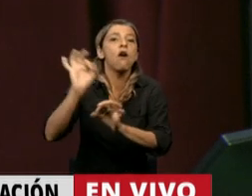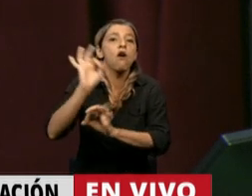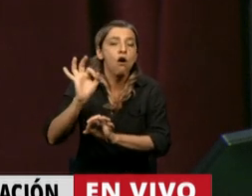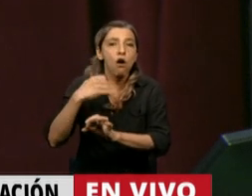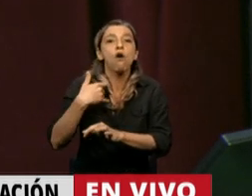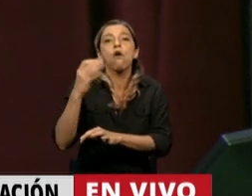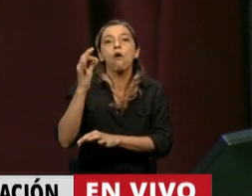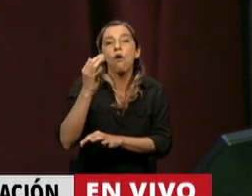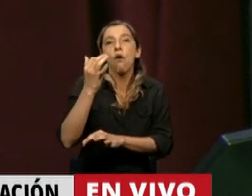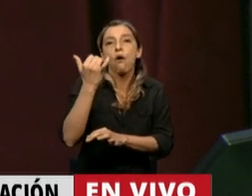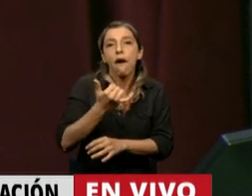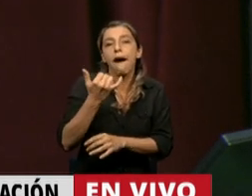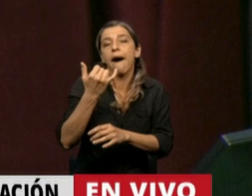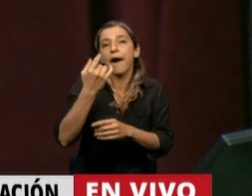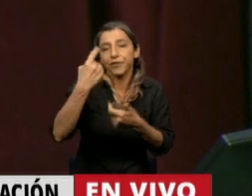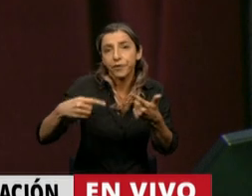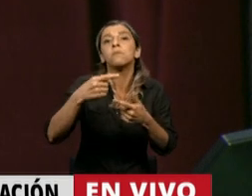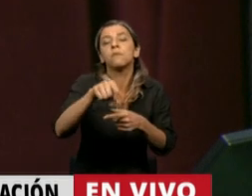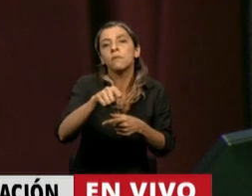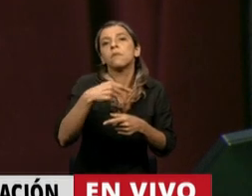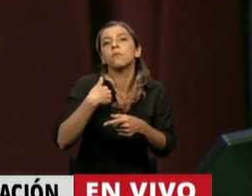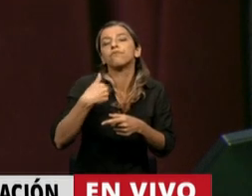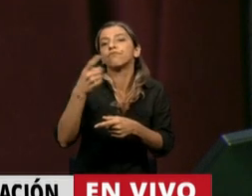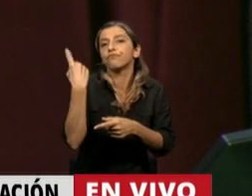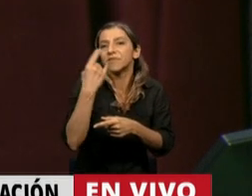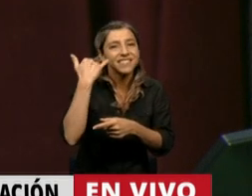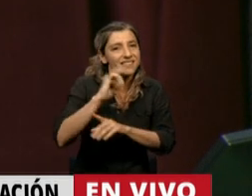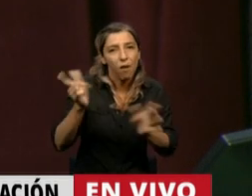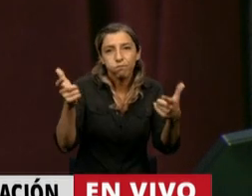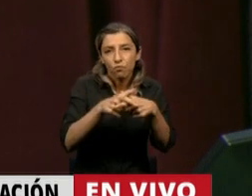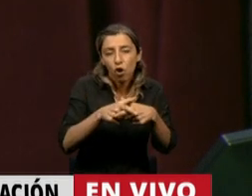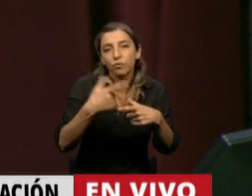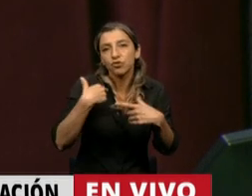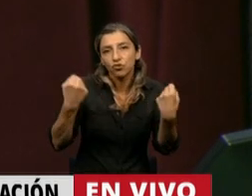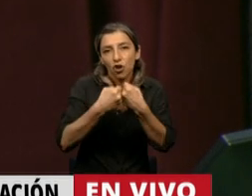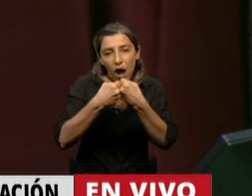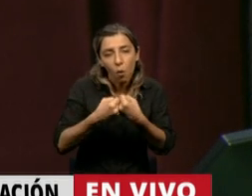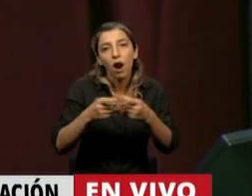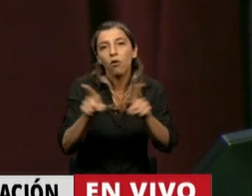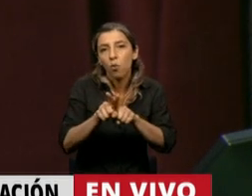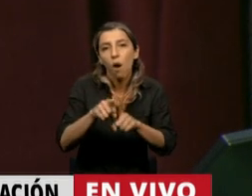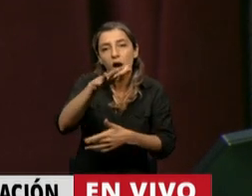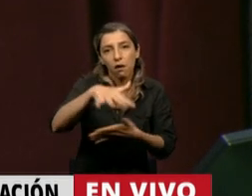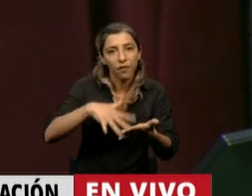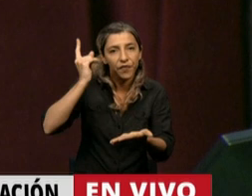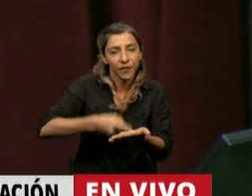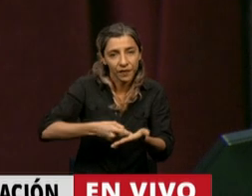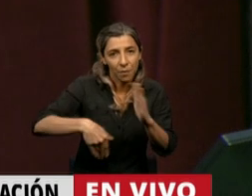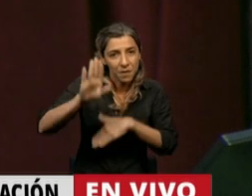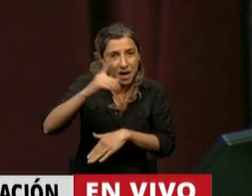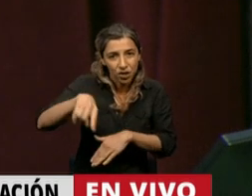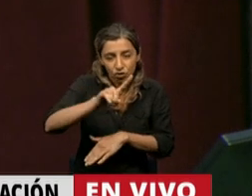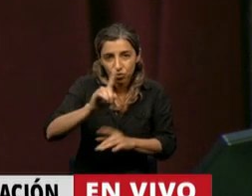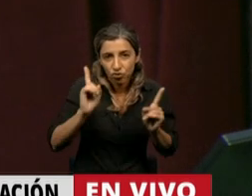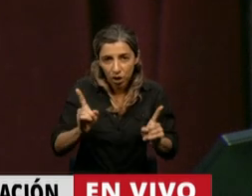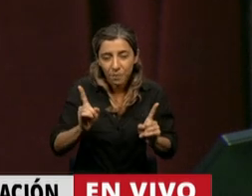introducidas y aceptadas por la comisión de acuerdo al miembro informante del dictamen de la mayoría quiero recordarle